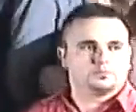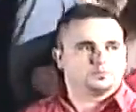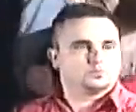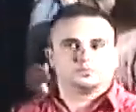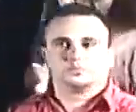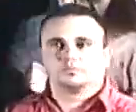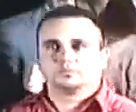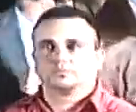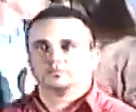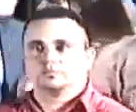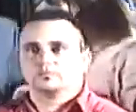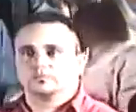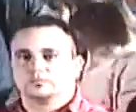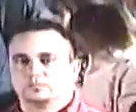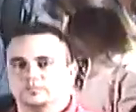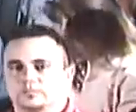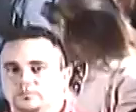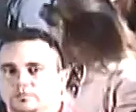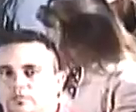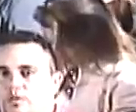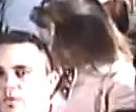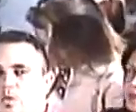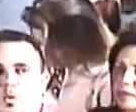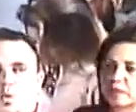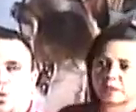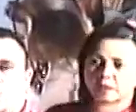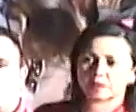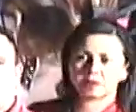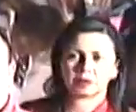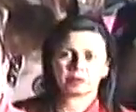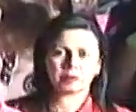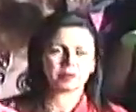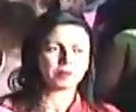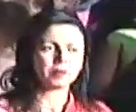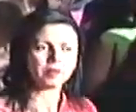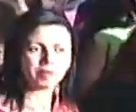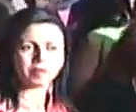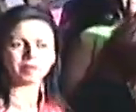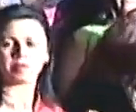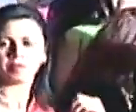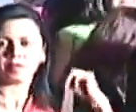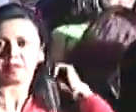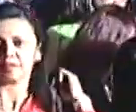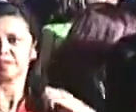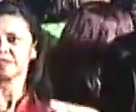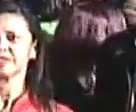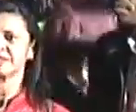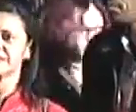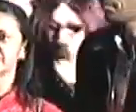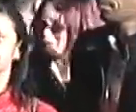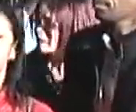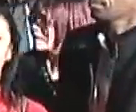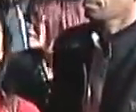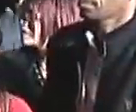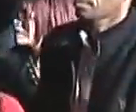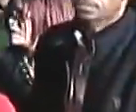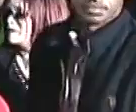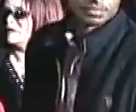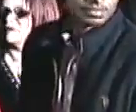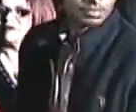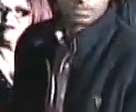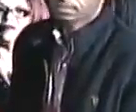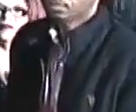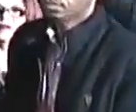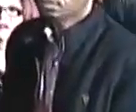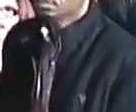carabobeño para combatir con fuerza las mafias que golpean al pueblo y combatir la guerra